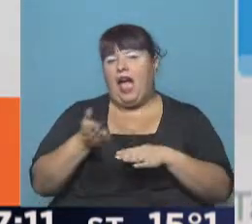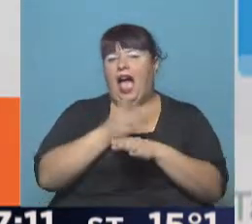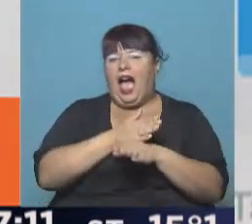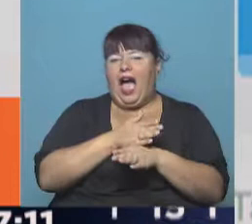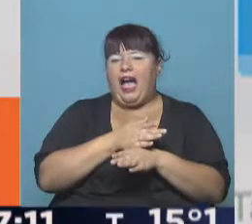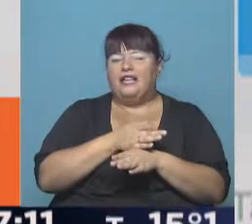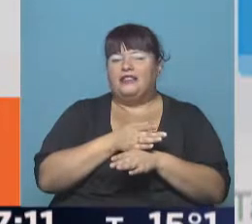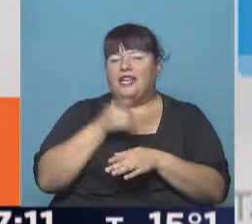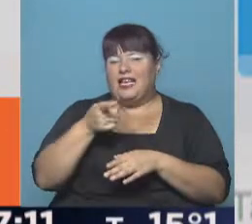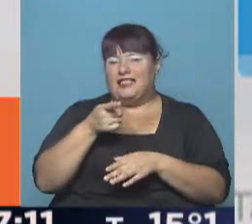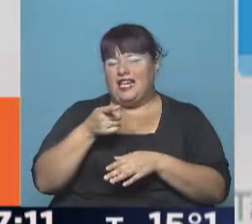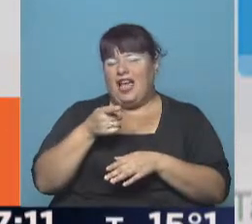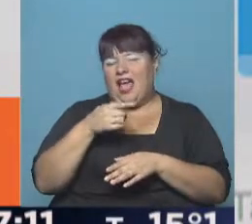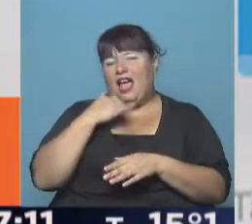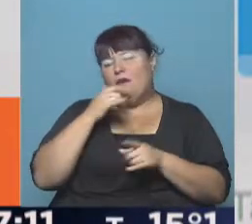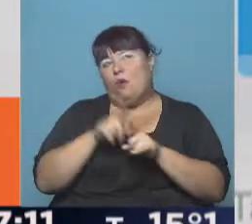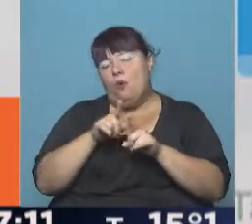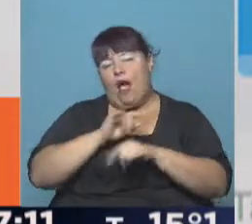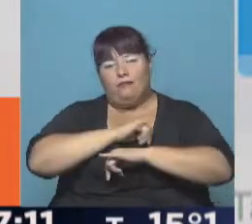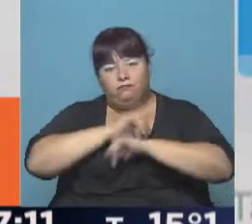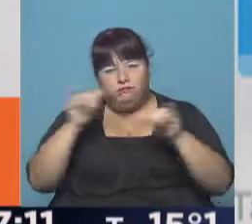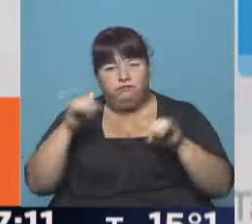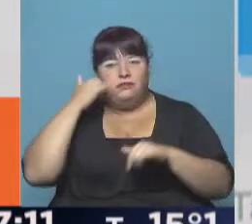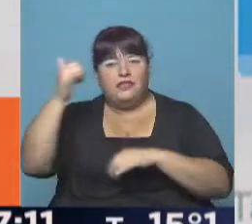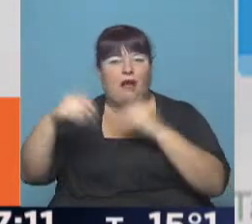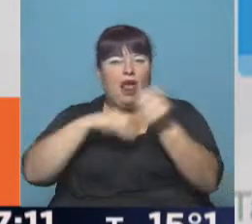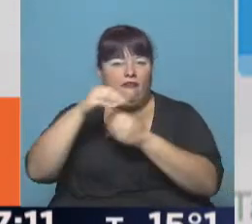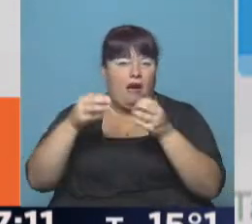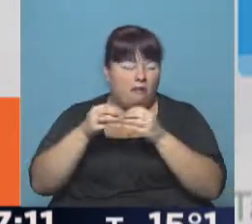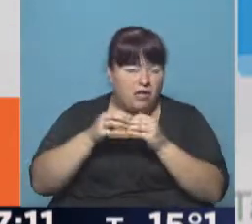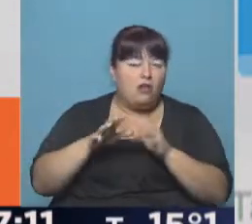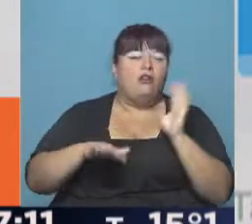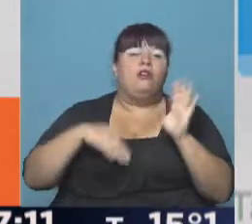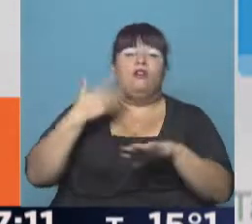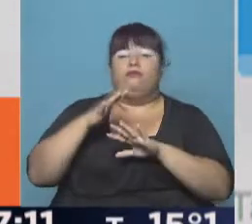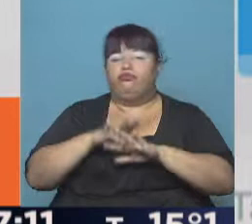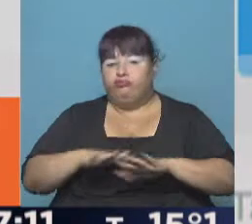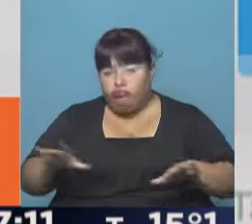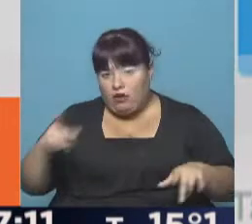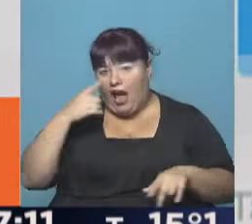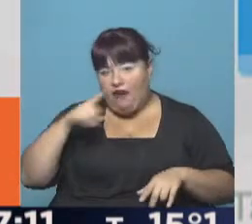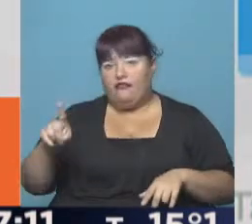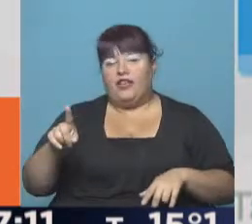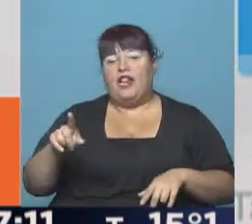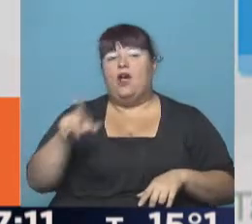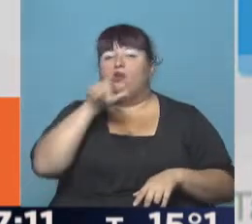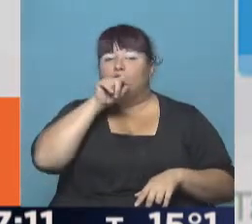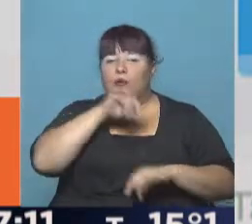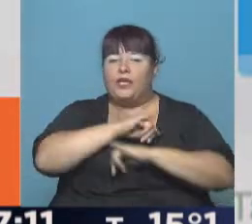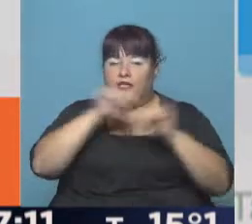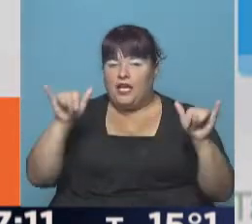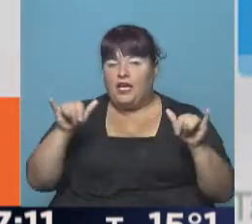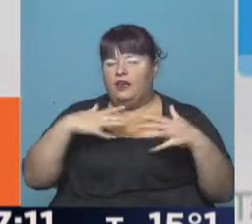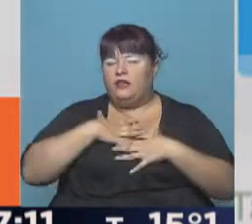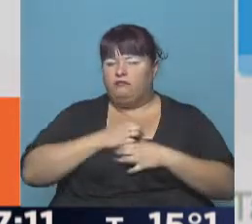que ella pudiera comunicarse con su gente, y después de un rato terminó a través de Twitter diciendo: